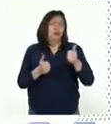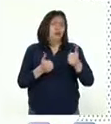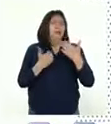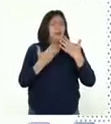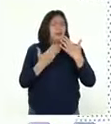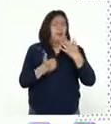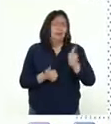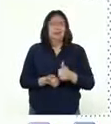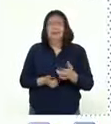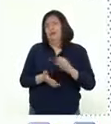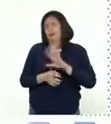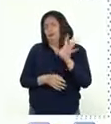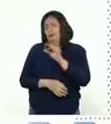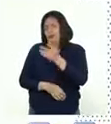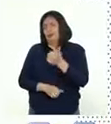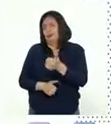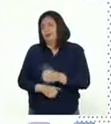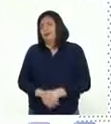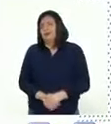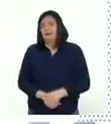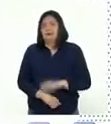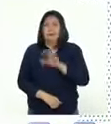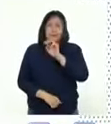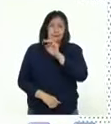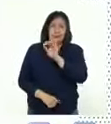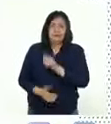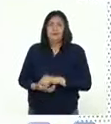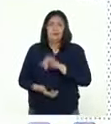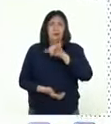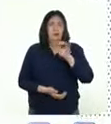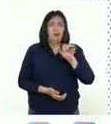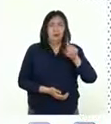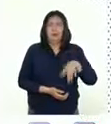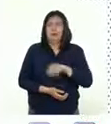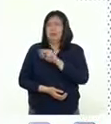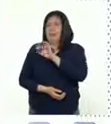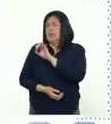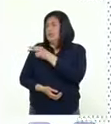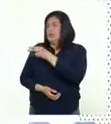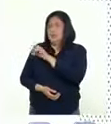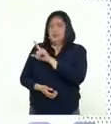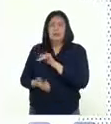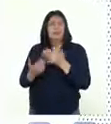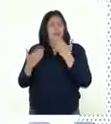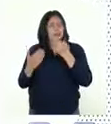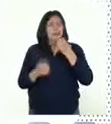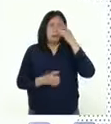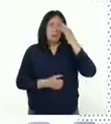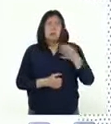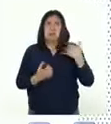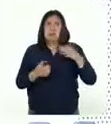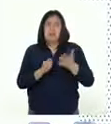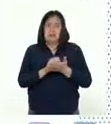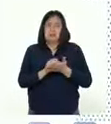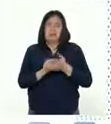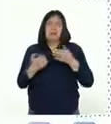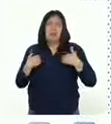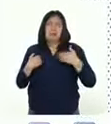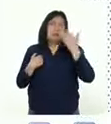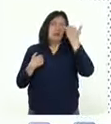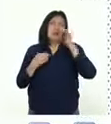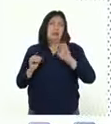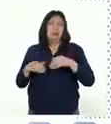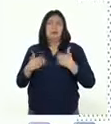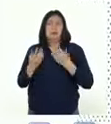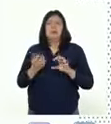Muchísimo. Gracias por todo, Camila, Joaquín y Nashley. Creo que ya tengo una propuesta que